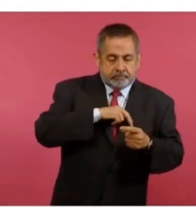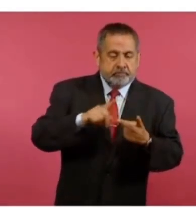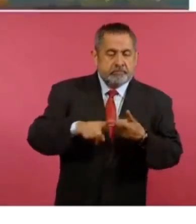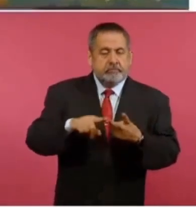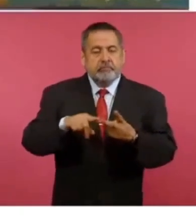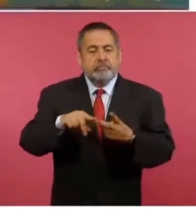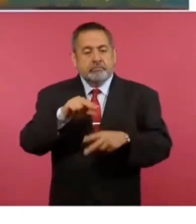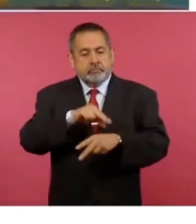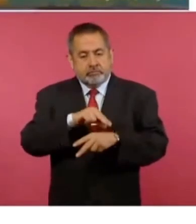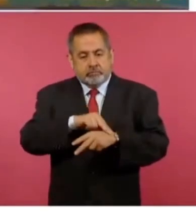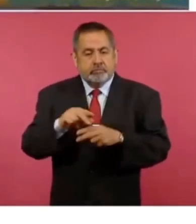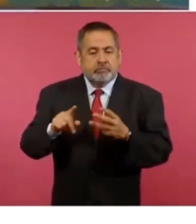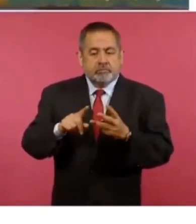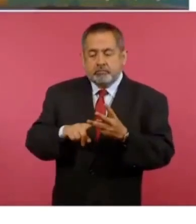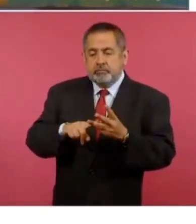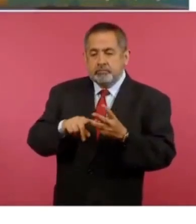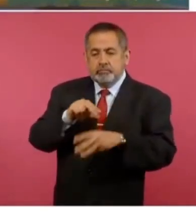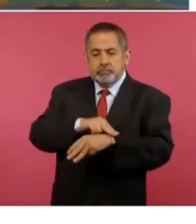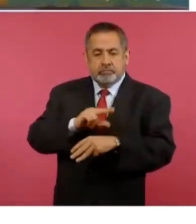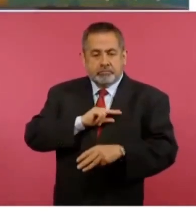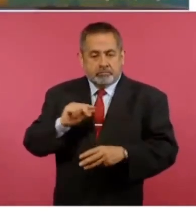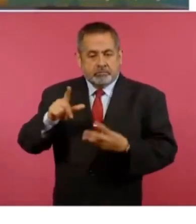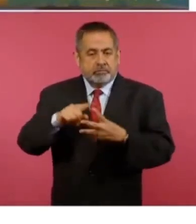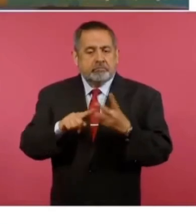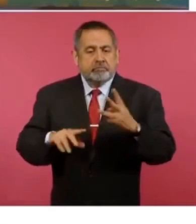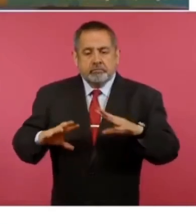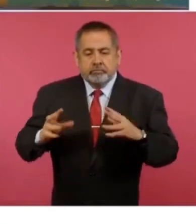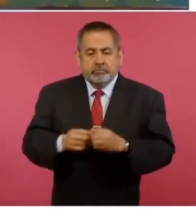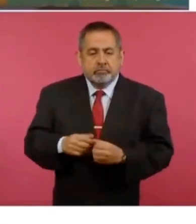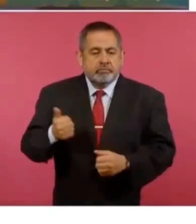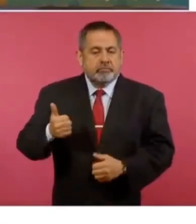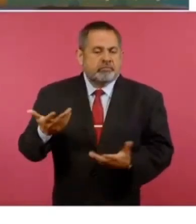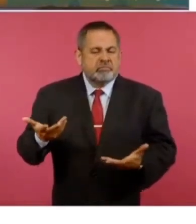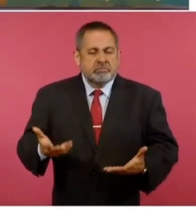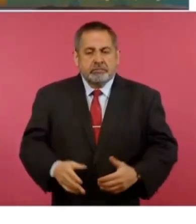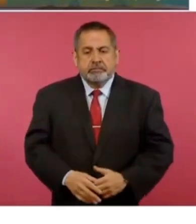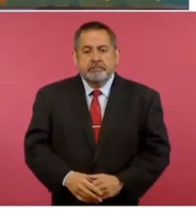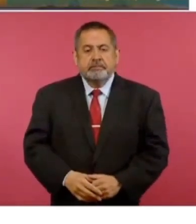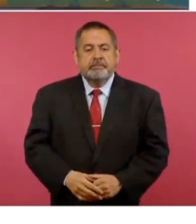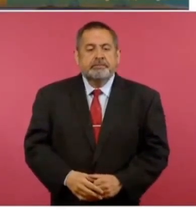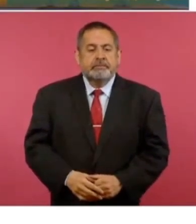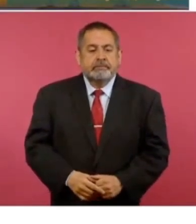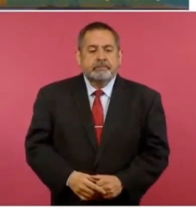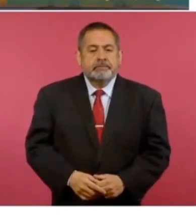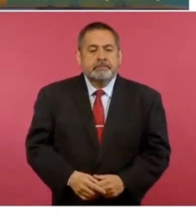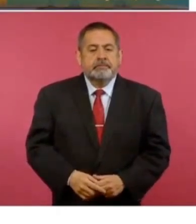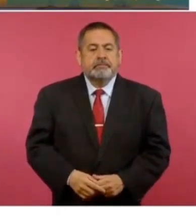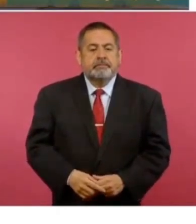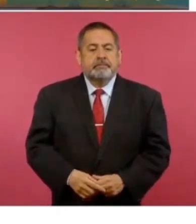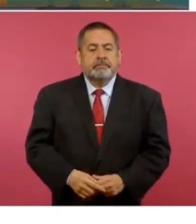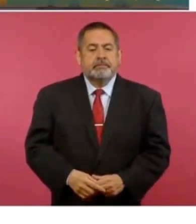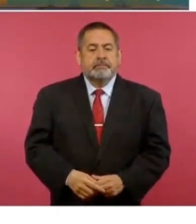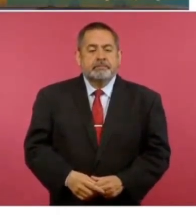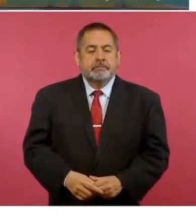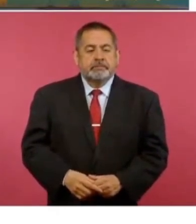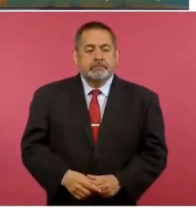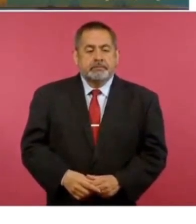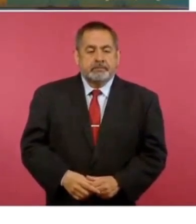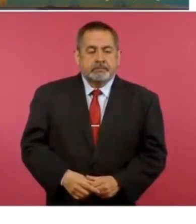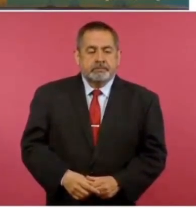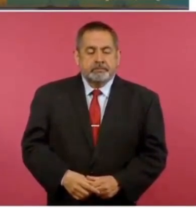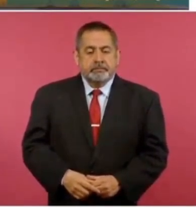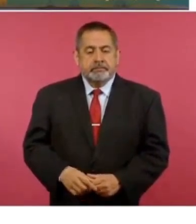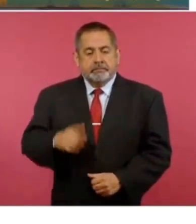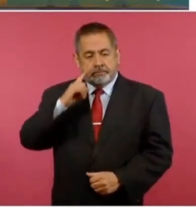especialistas, quisiéramos hacer un reporte sobre cómo vamos en cada uno de los estados. En la siguiente, por favor.